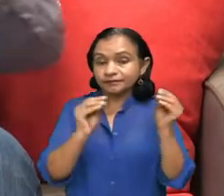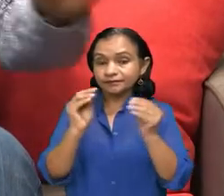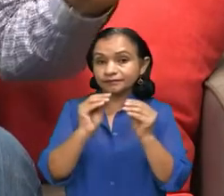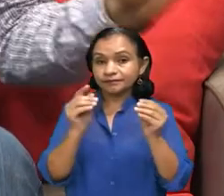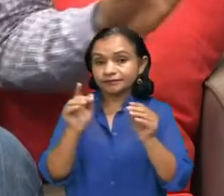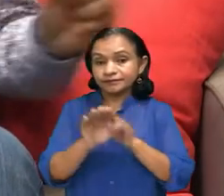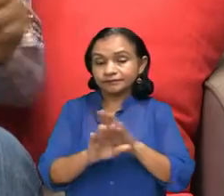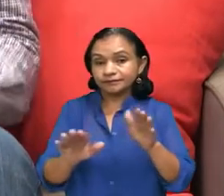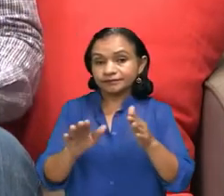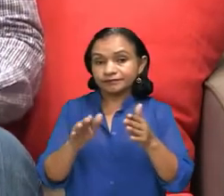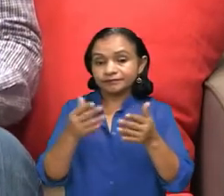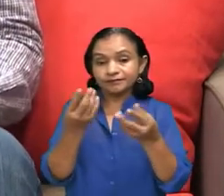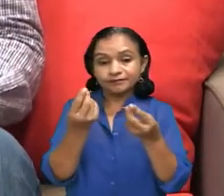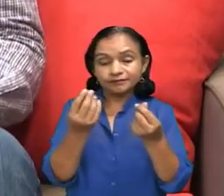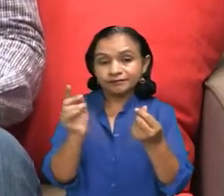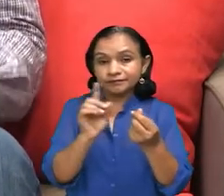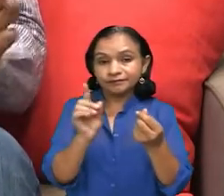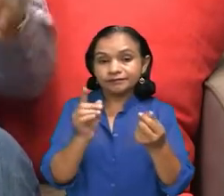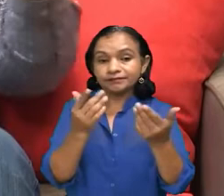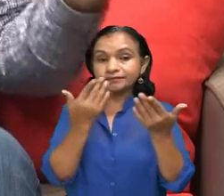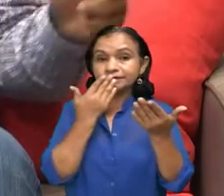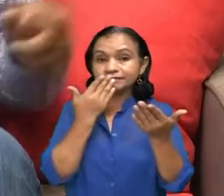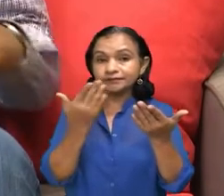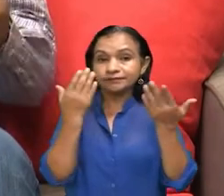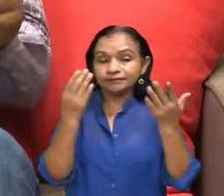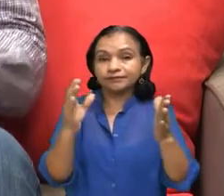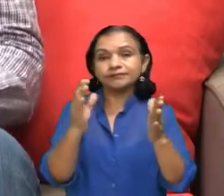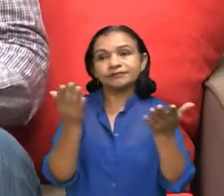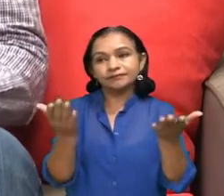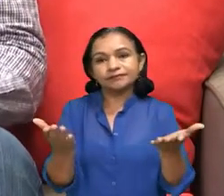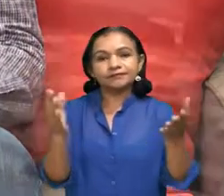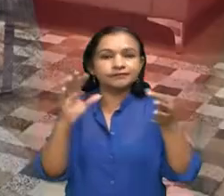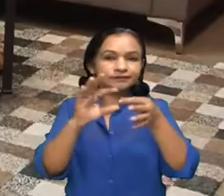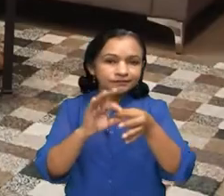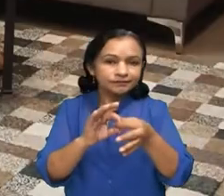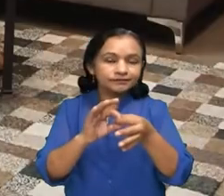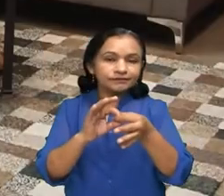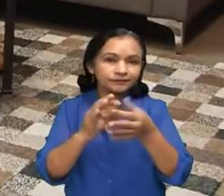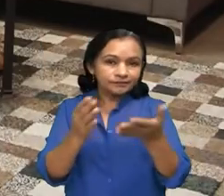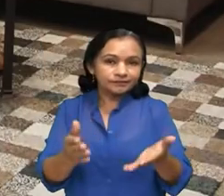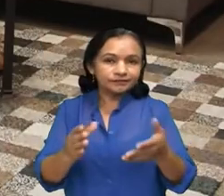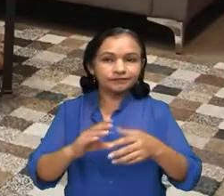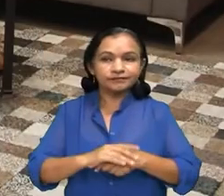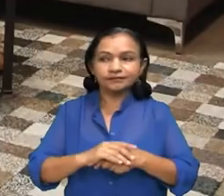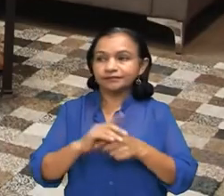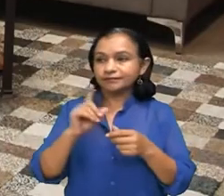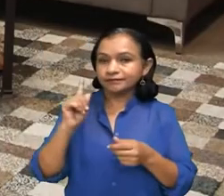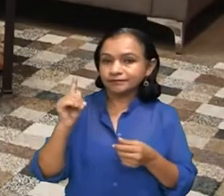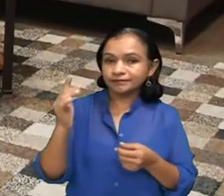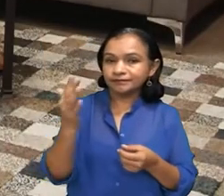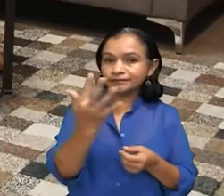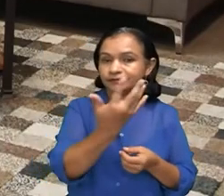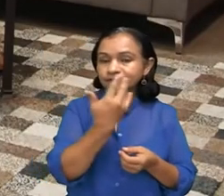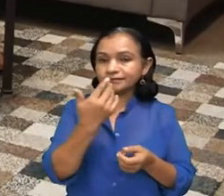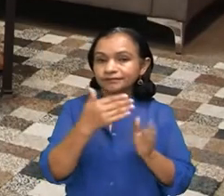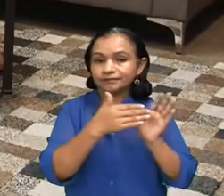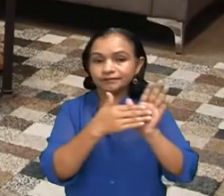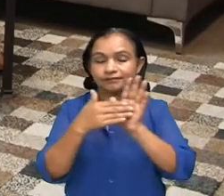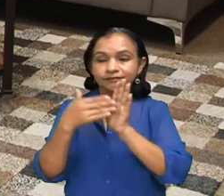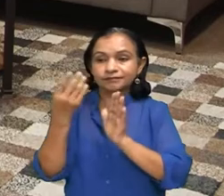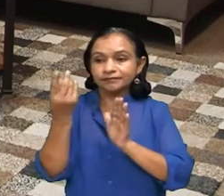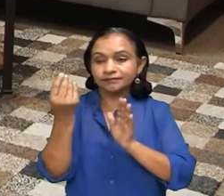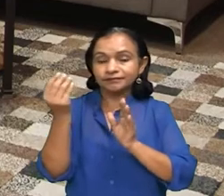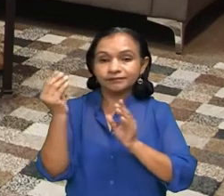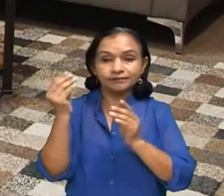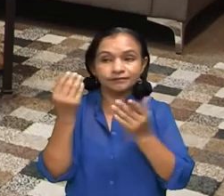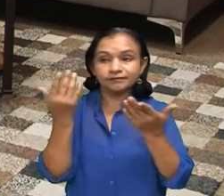fin no es el dinero, pero es parte del ciclo. Sí, bueno, todo lo que en el modelo de economía